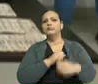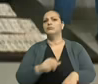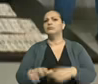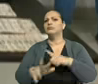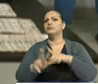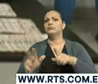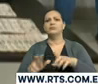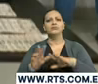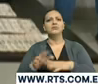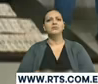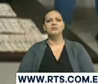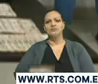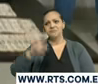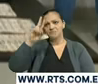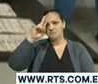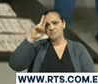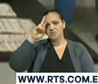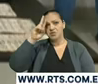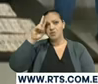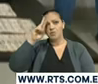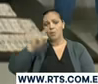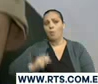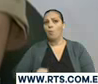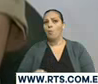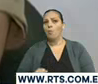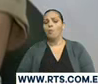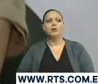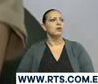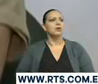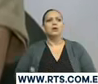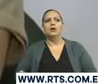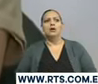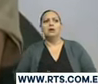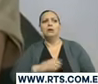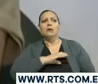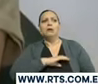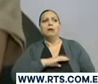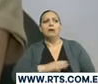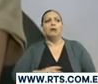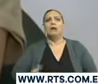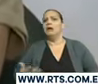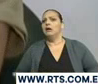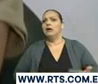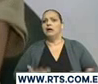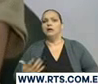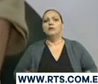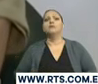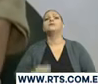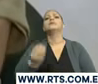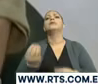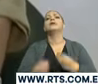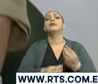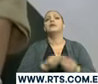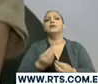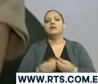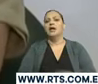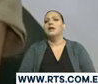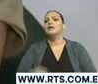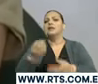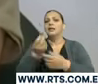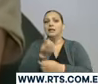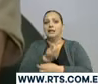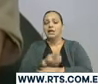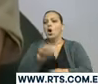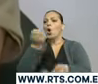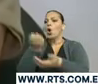realizaron movimientos para deshacerse de los billetes. Los ciudadanos realizaron varias transacciones de dinero en compras de artículos,